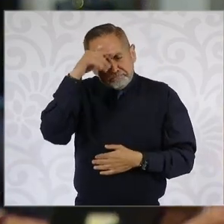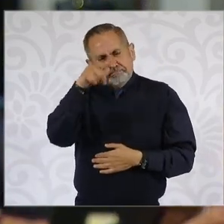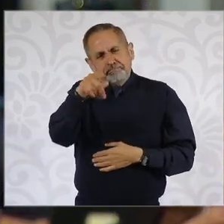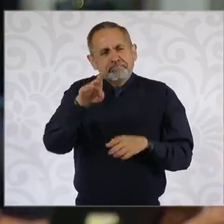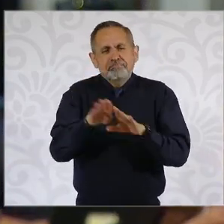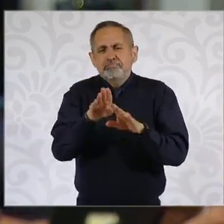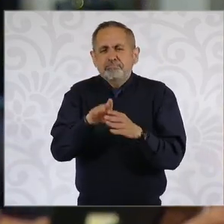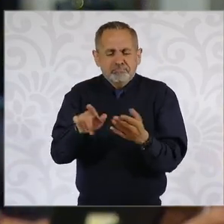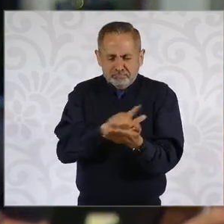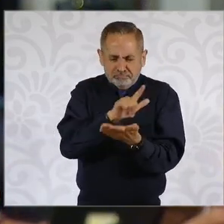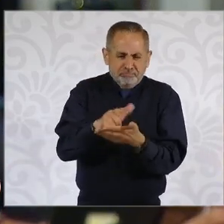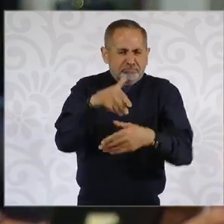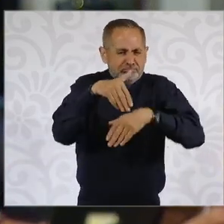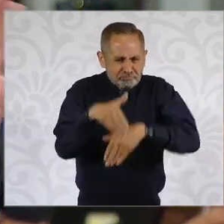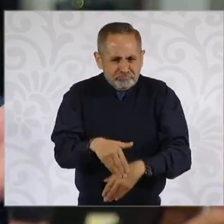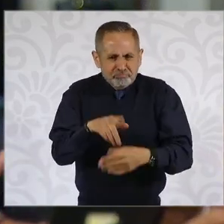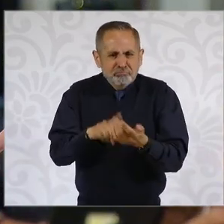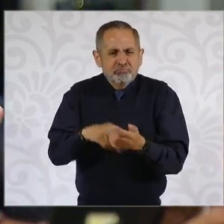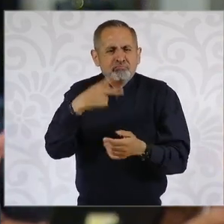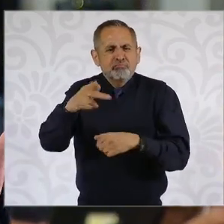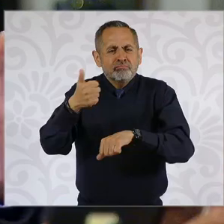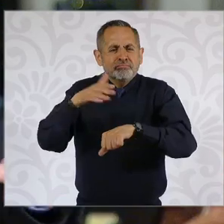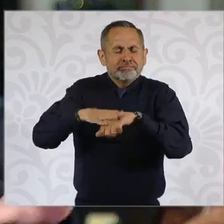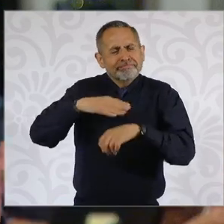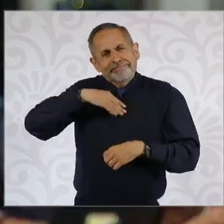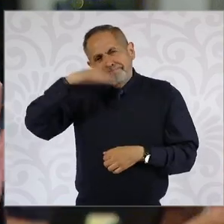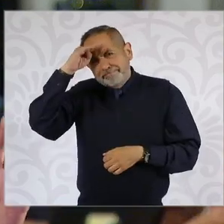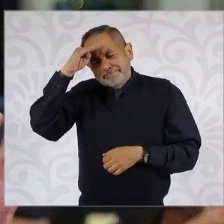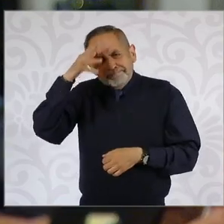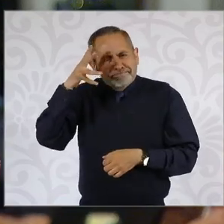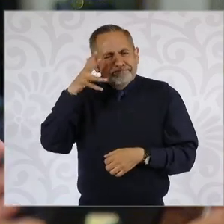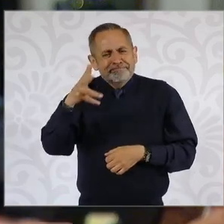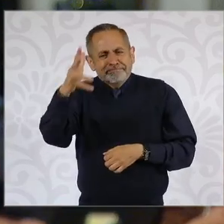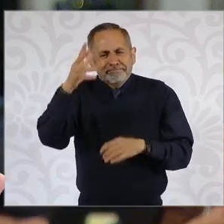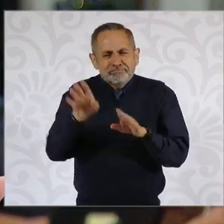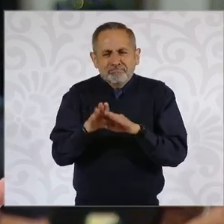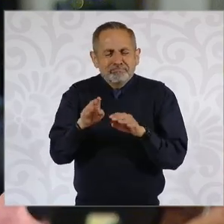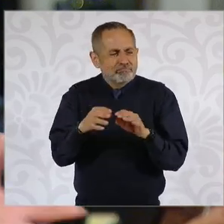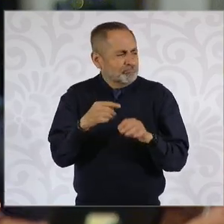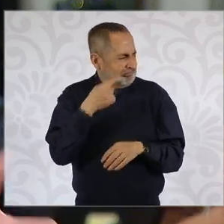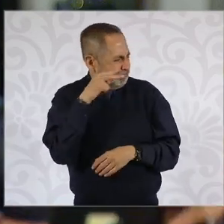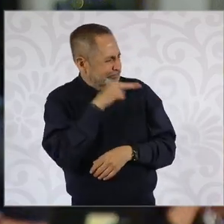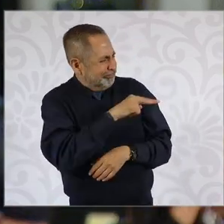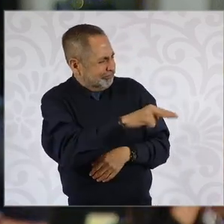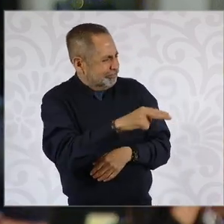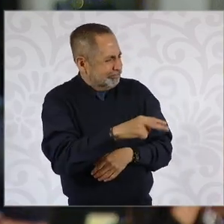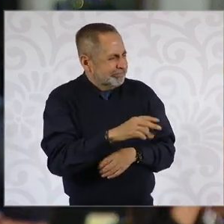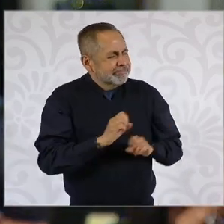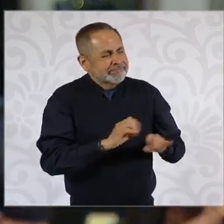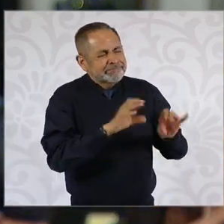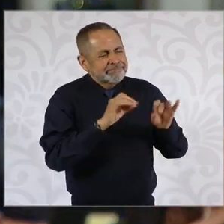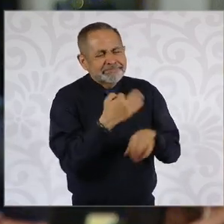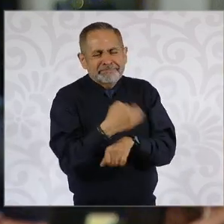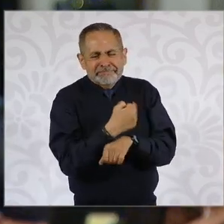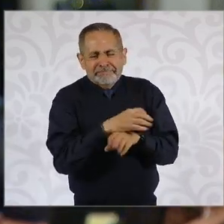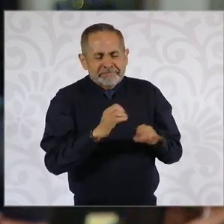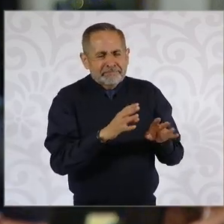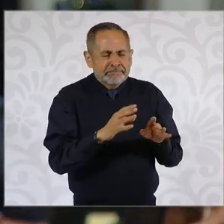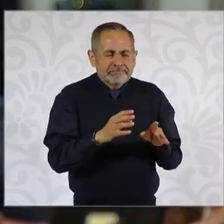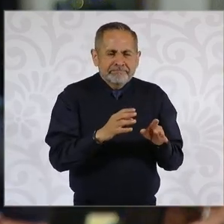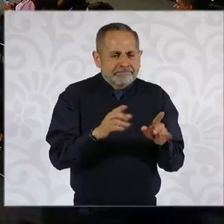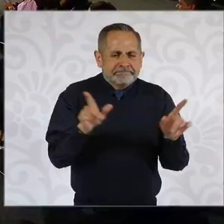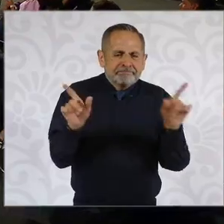Derecho en su administración y cómo lo visualiza usted, haciendo una especie de resumen de lo que se ha tocado esta semana en torno a este